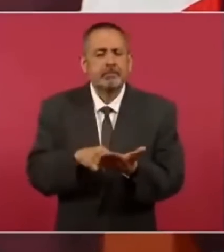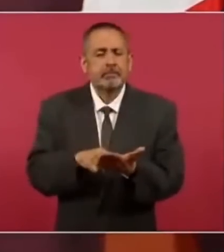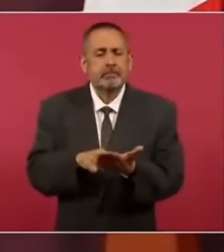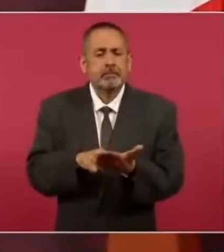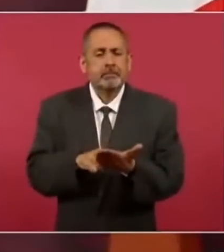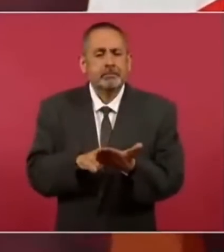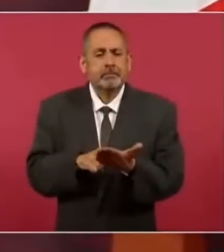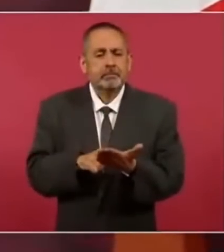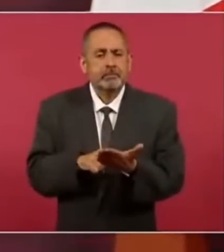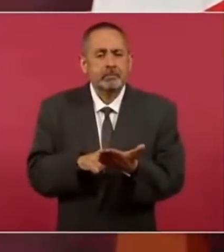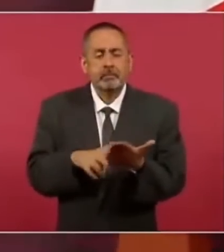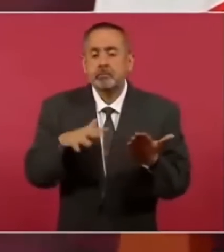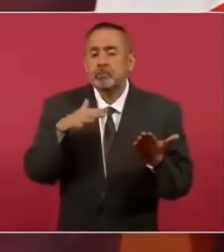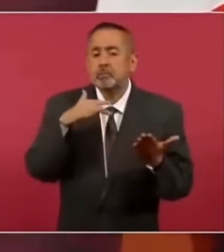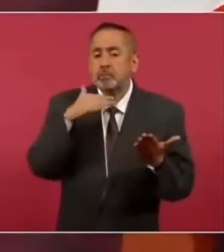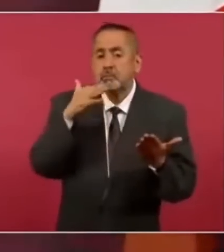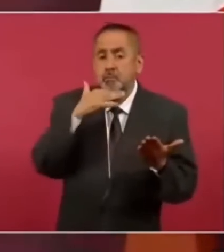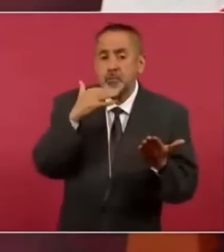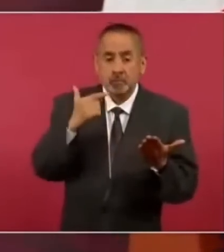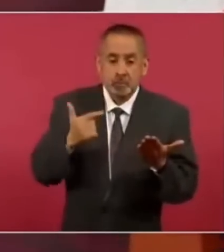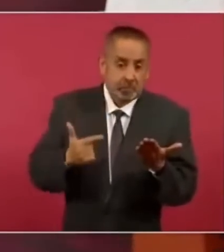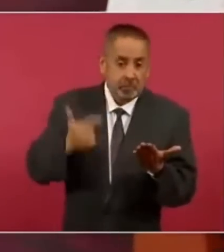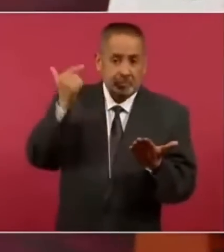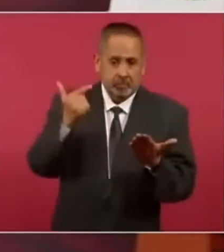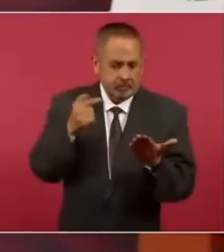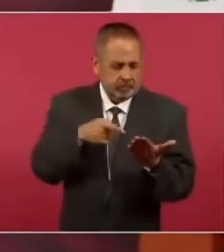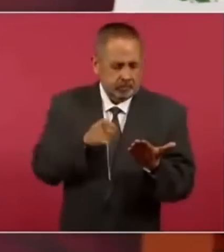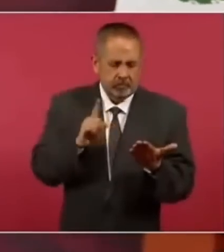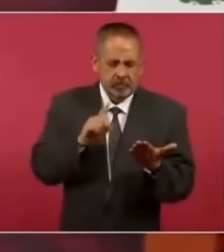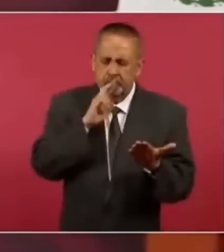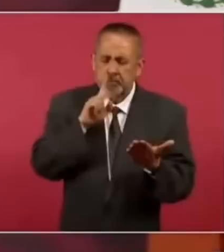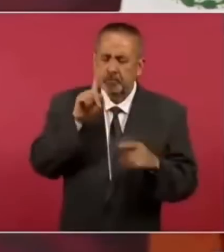el que la corrupción era delito grave.